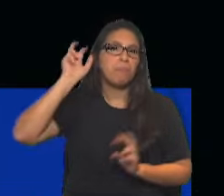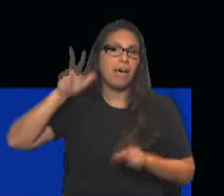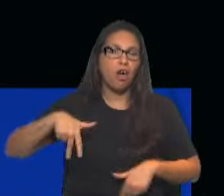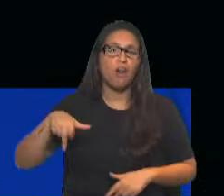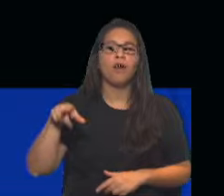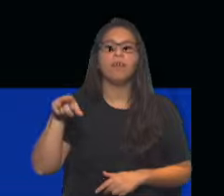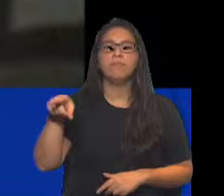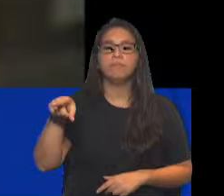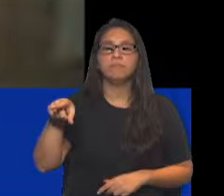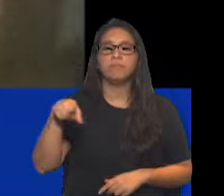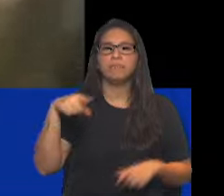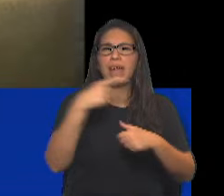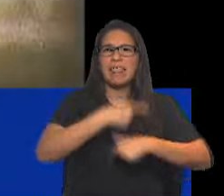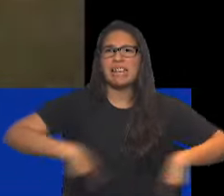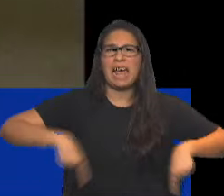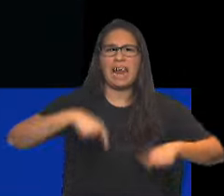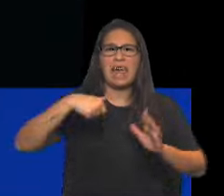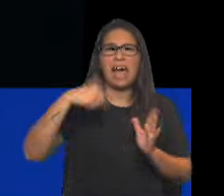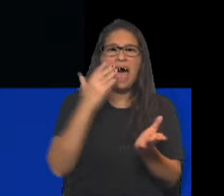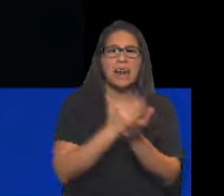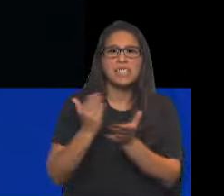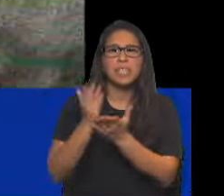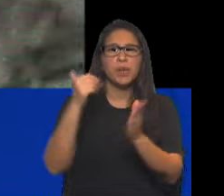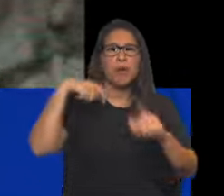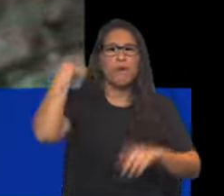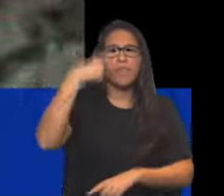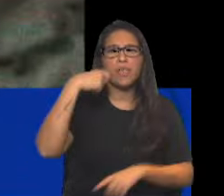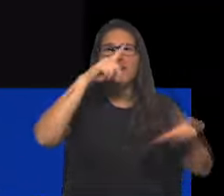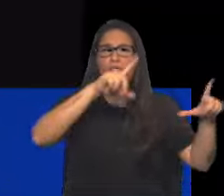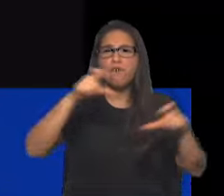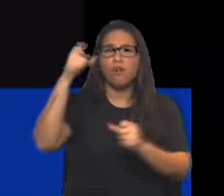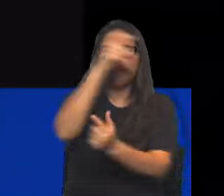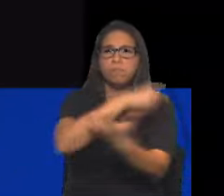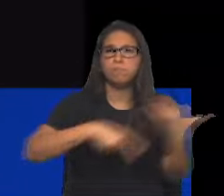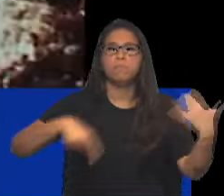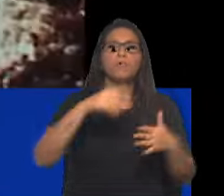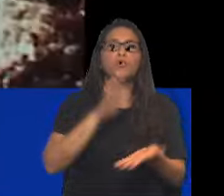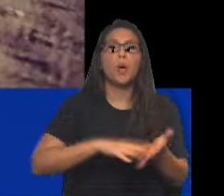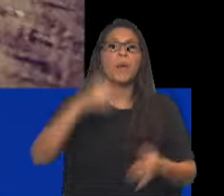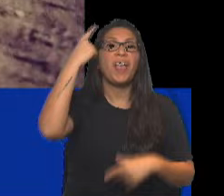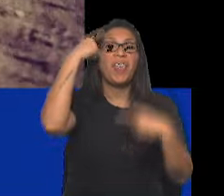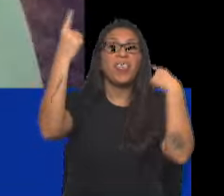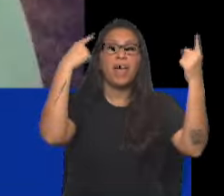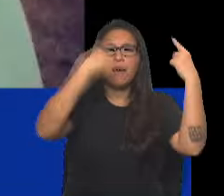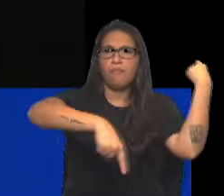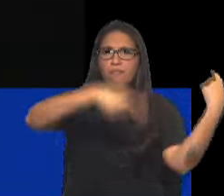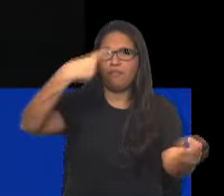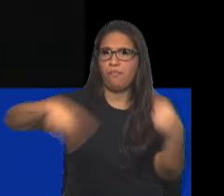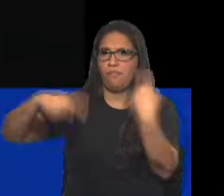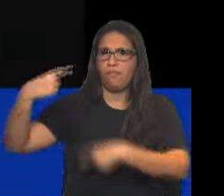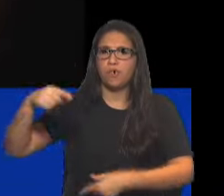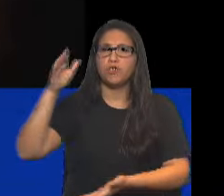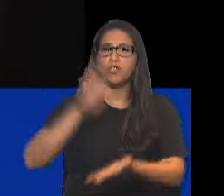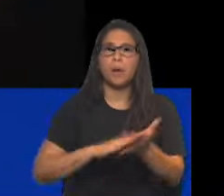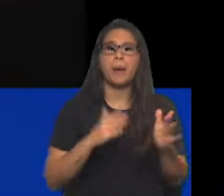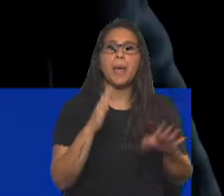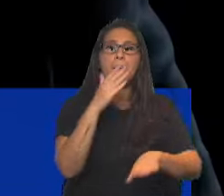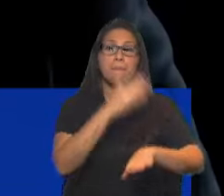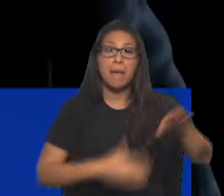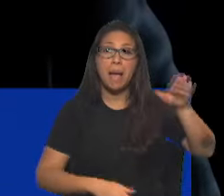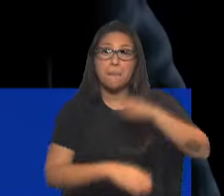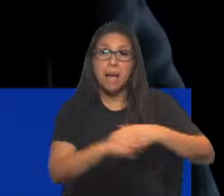investigación, material de archivo y testimonios que profundizan en las principales hipótesis, y muy diferentes cada una de ellas, sobre el robo de las manos de Perón, una